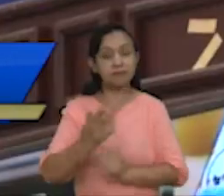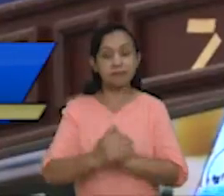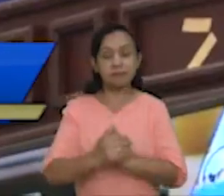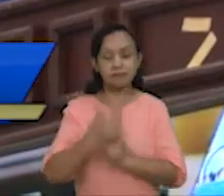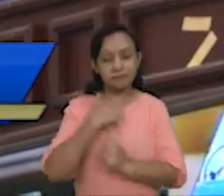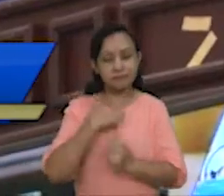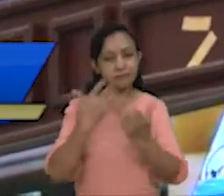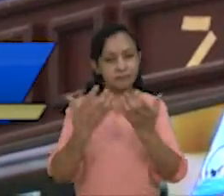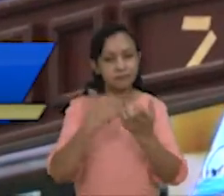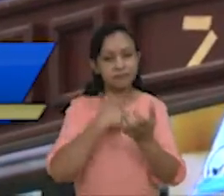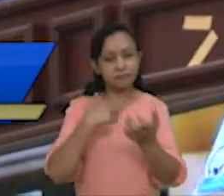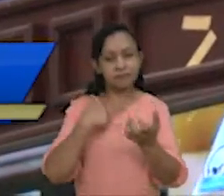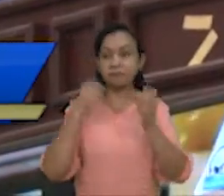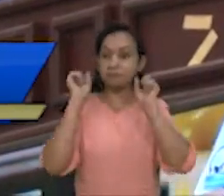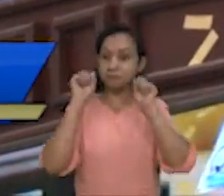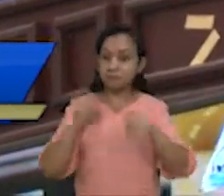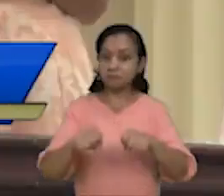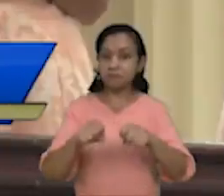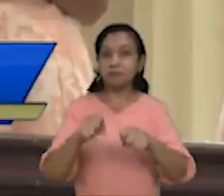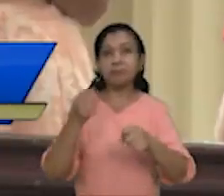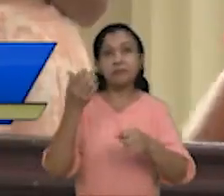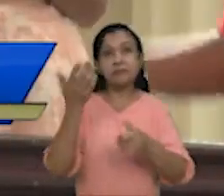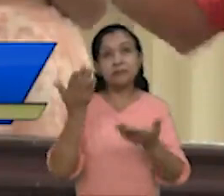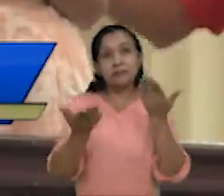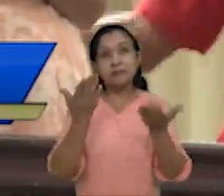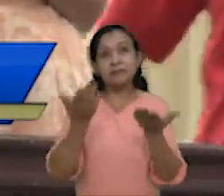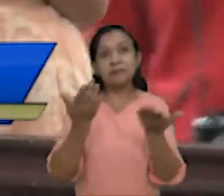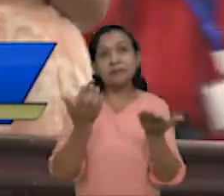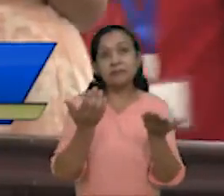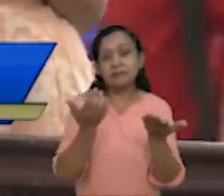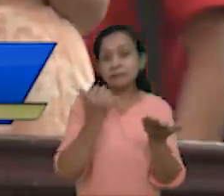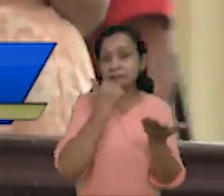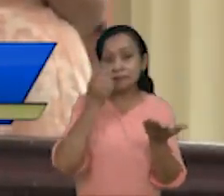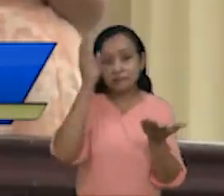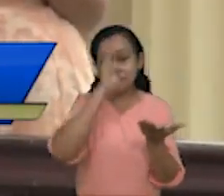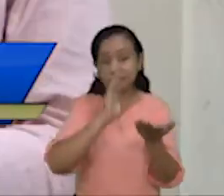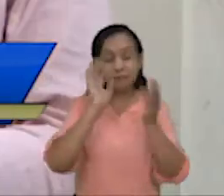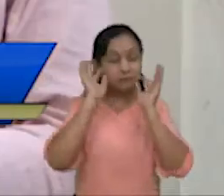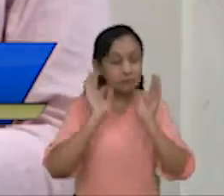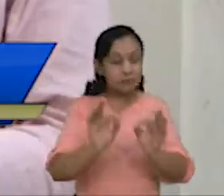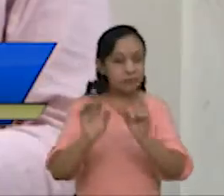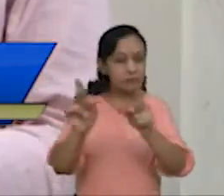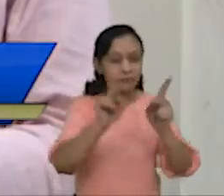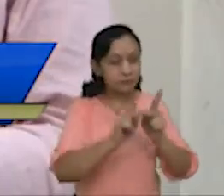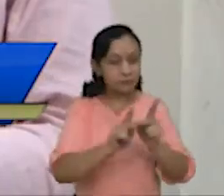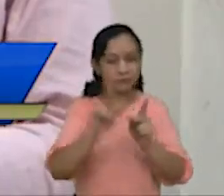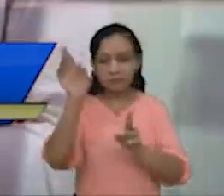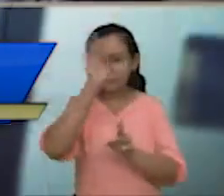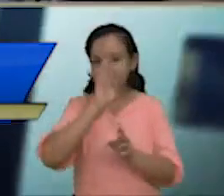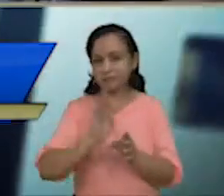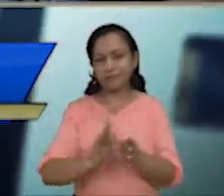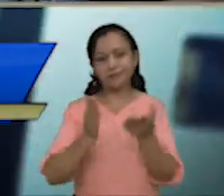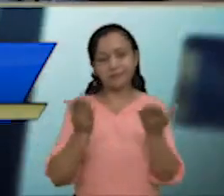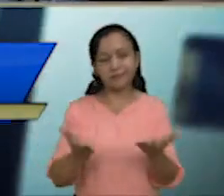lo intenté, posiblemente, ¿verdad?, haya fallado en mi intento, porque nunca quedas bien con la gente, pero el asunto